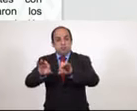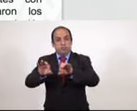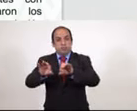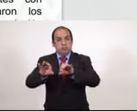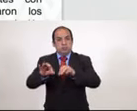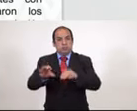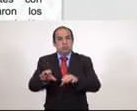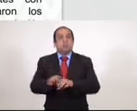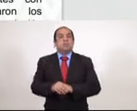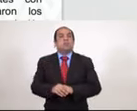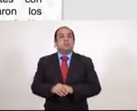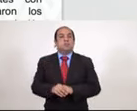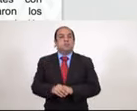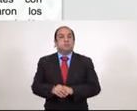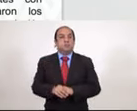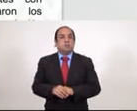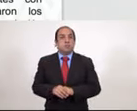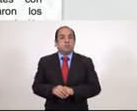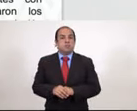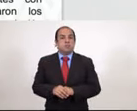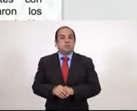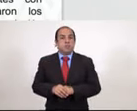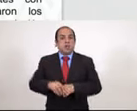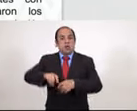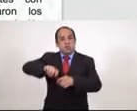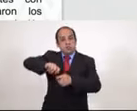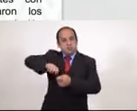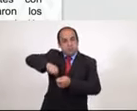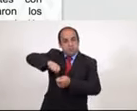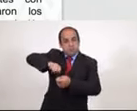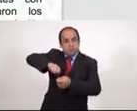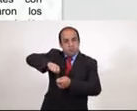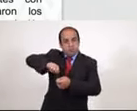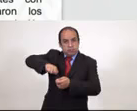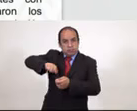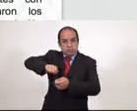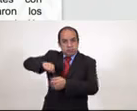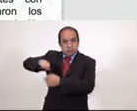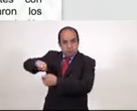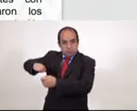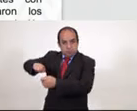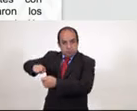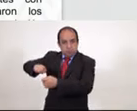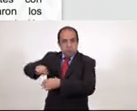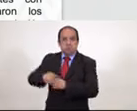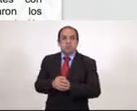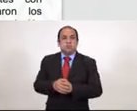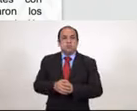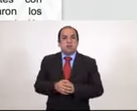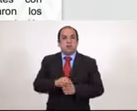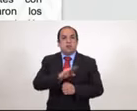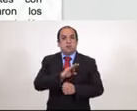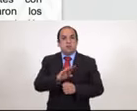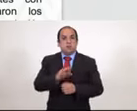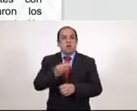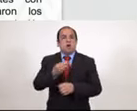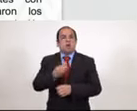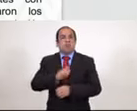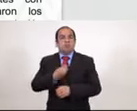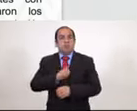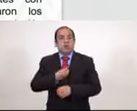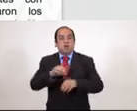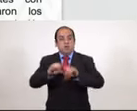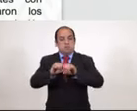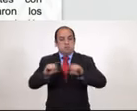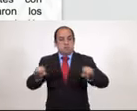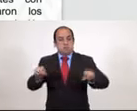que se colocan en forma atornillada para poder tener la hermeticidad del tubo. A las 23